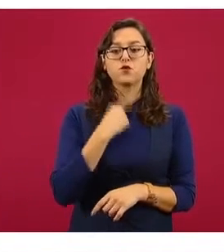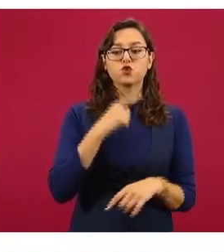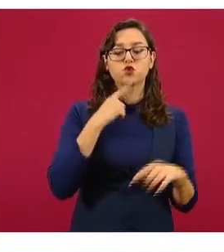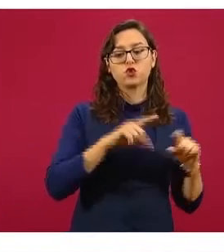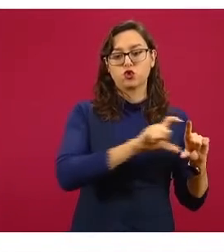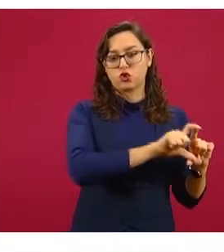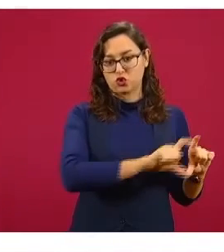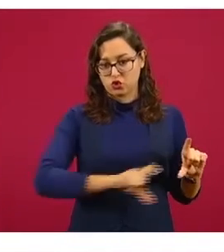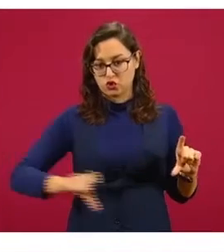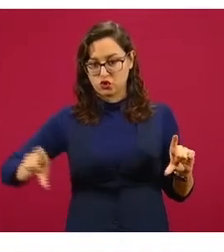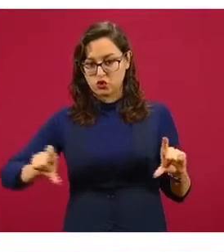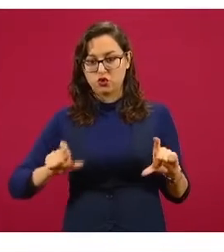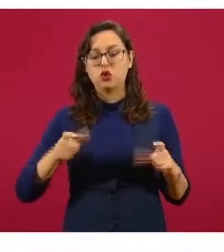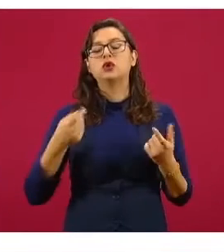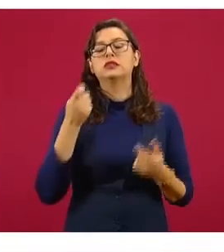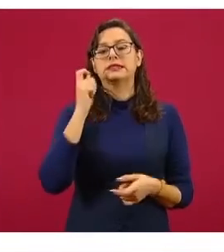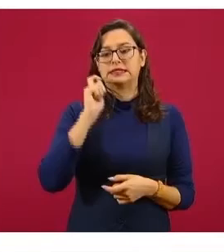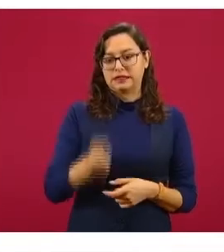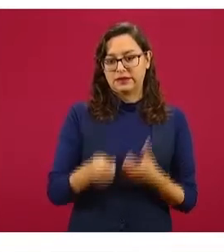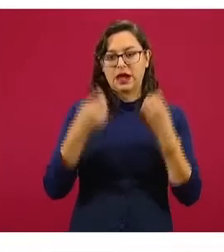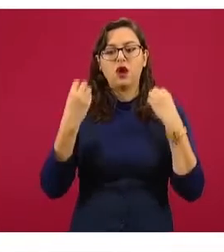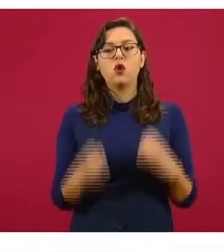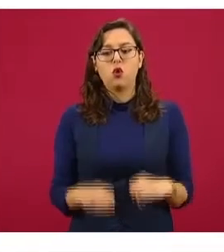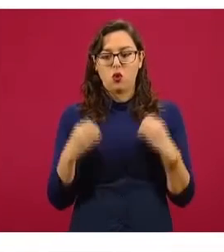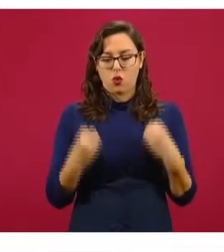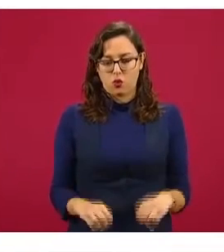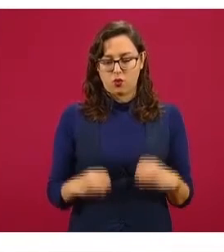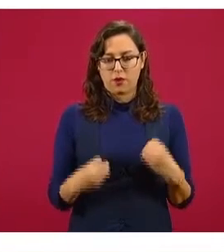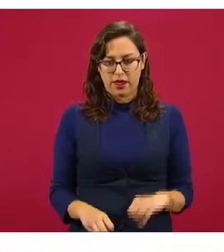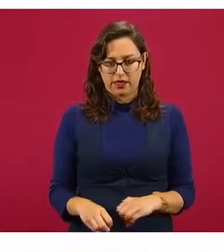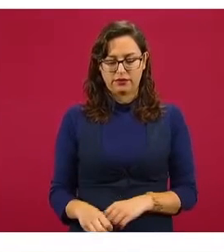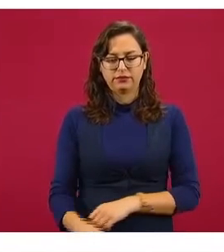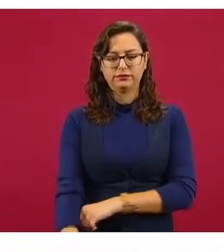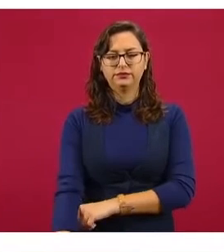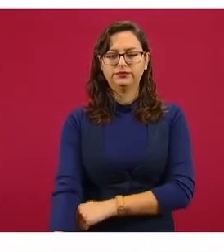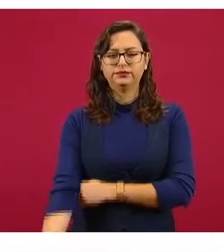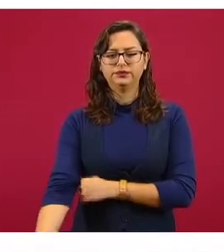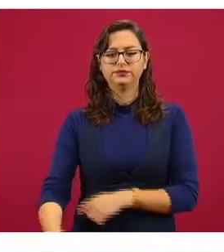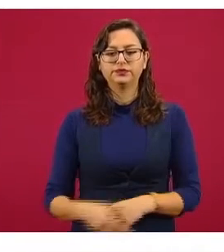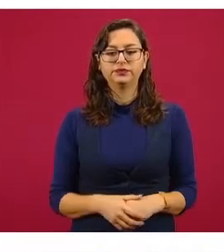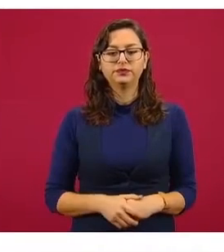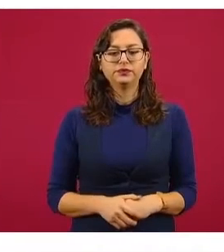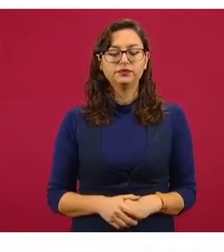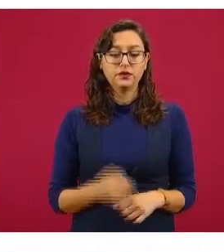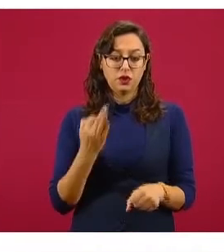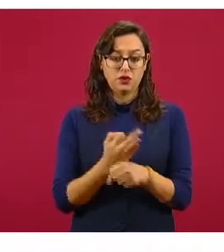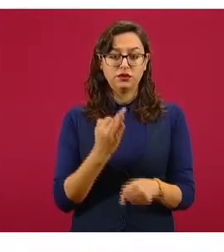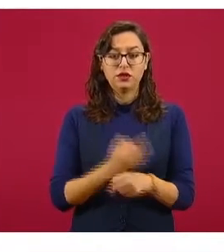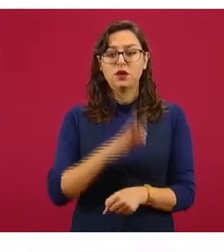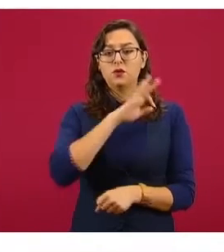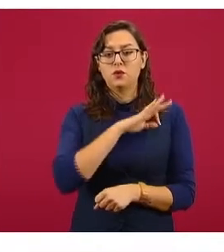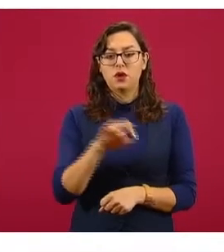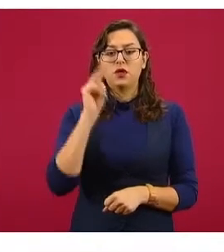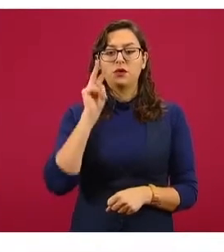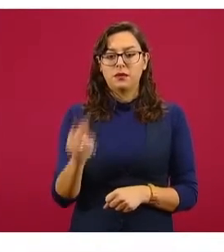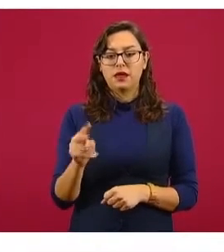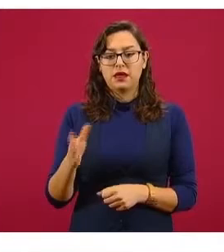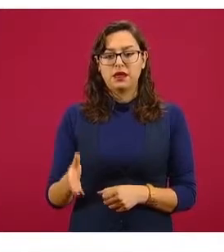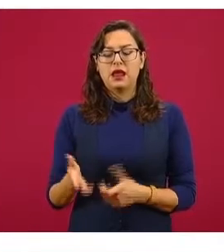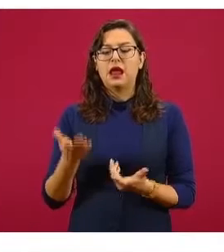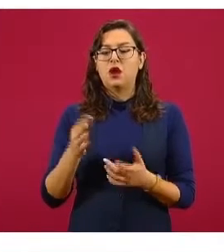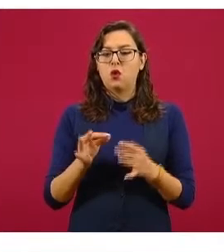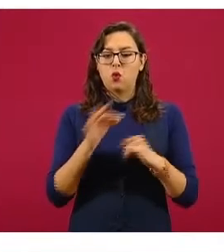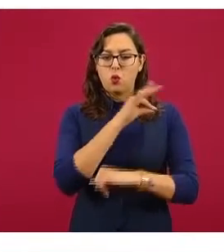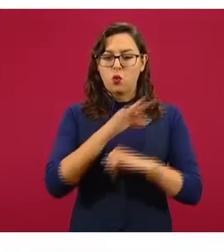estas columnas, más es el porcentaje de camas que están ocupadas. Lo que vemos en el promedio nacional, que está en el lado